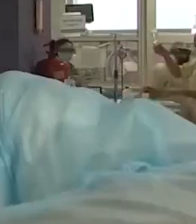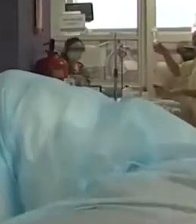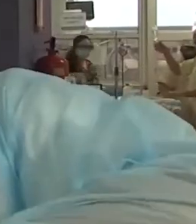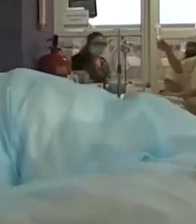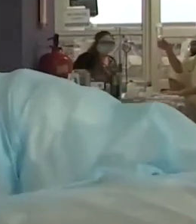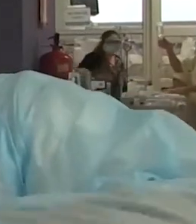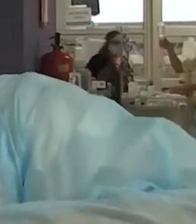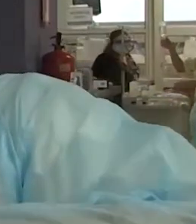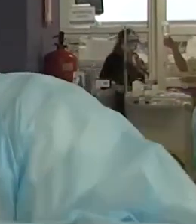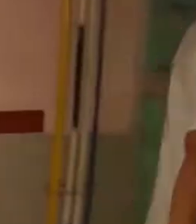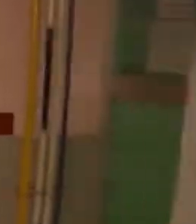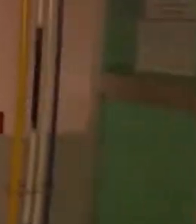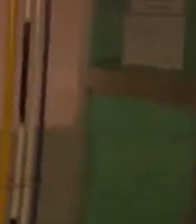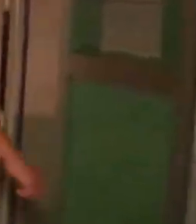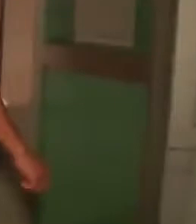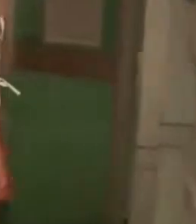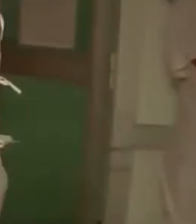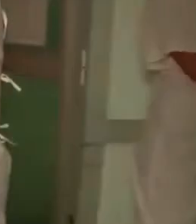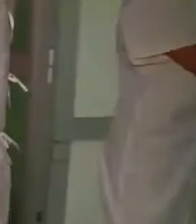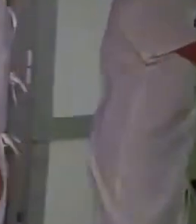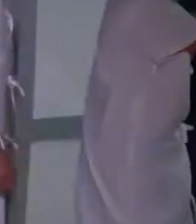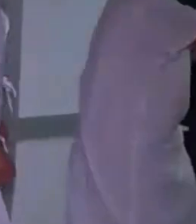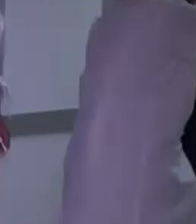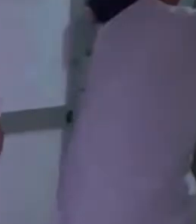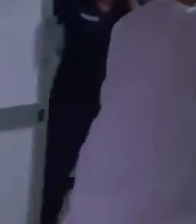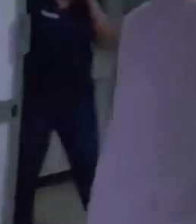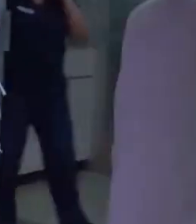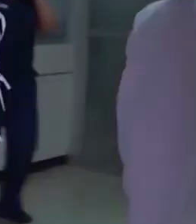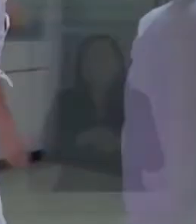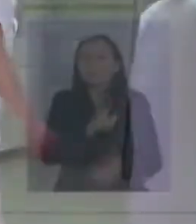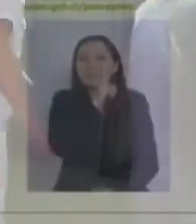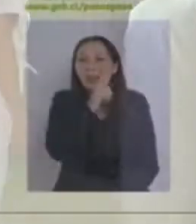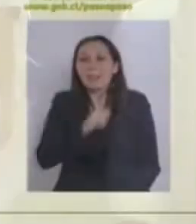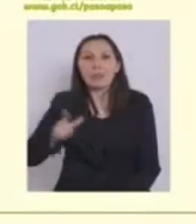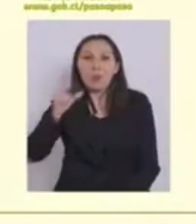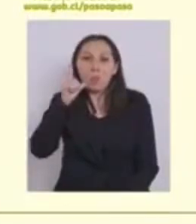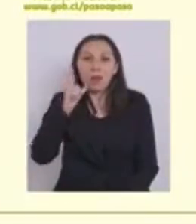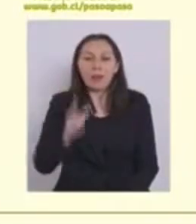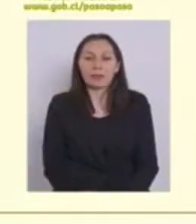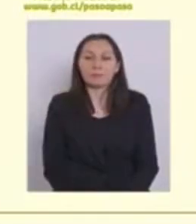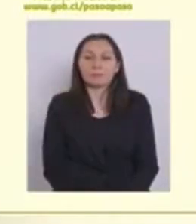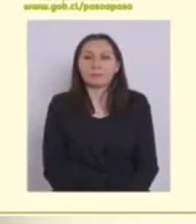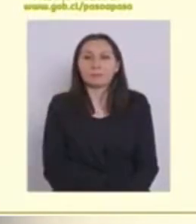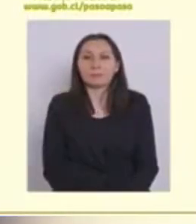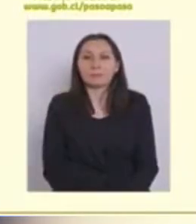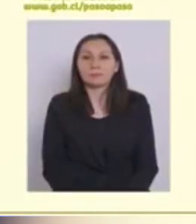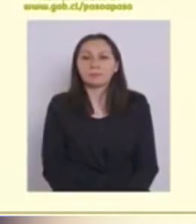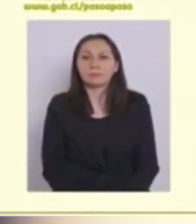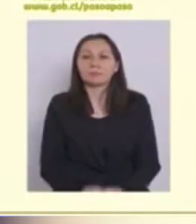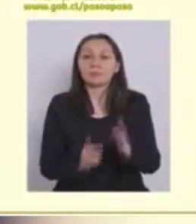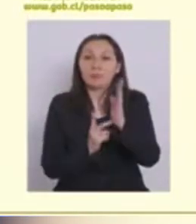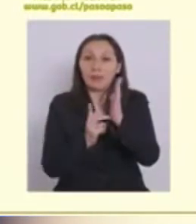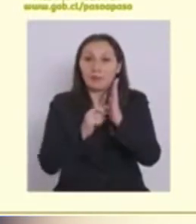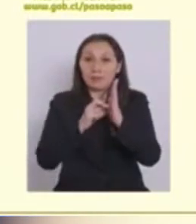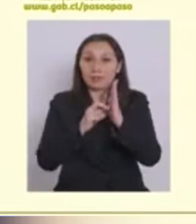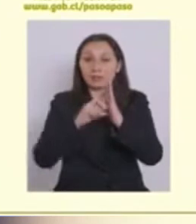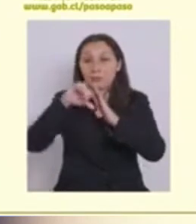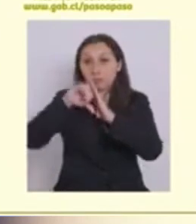Maule, Sagrada Familia. En la región del Biobío, la comuna de Santa Juana.